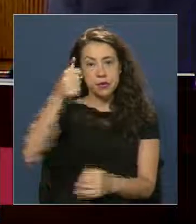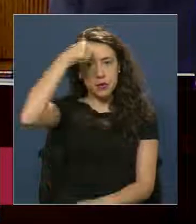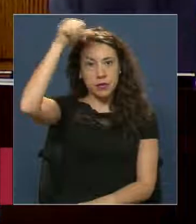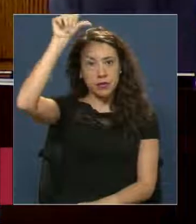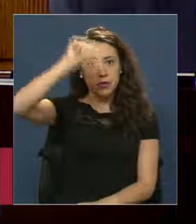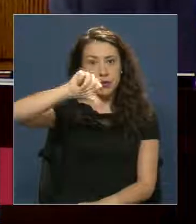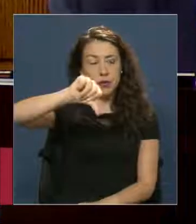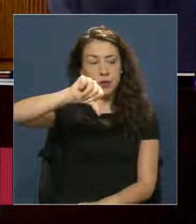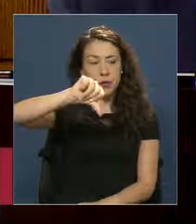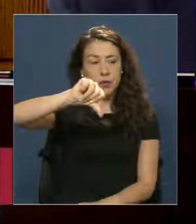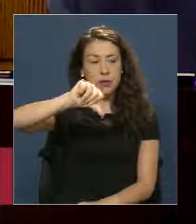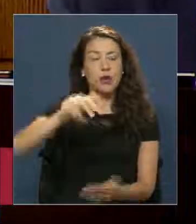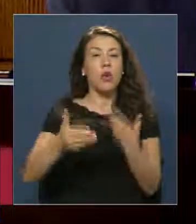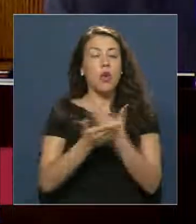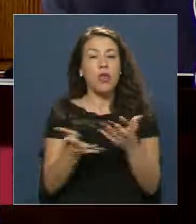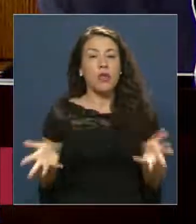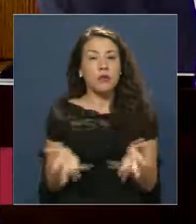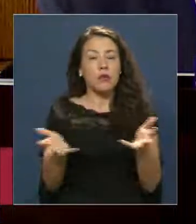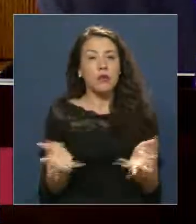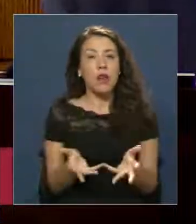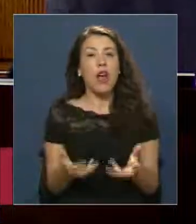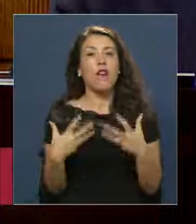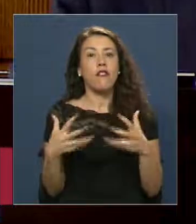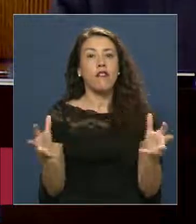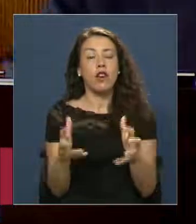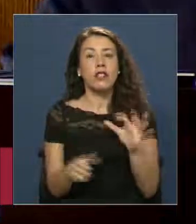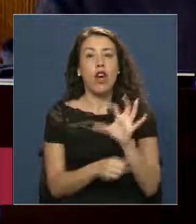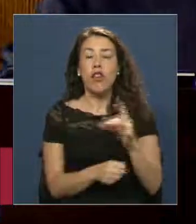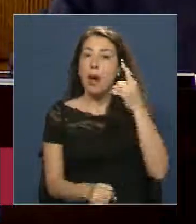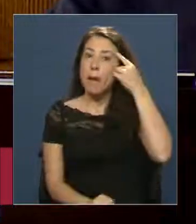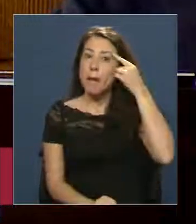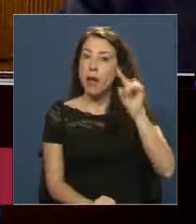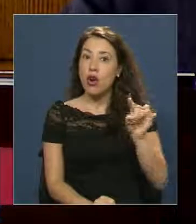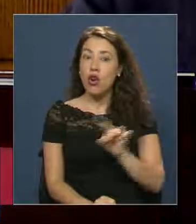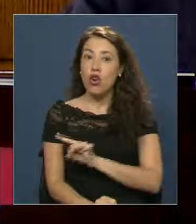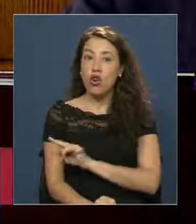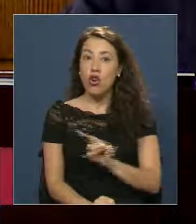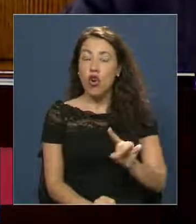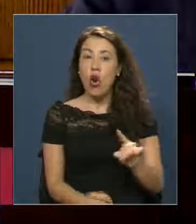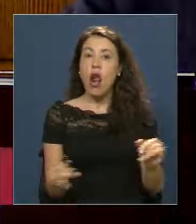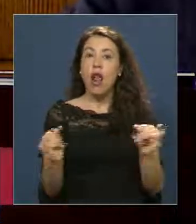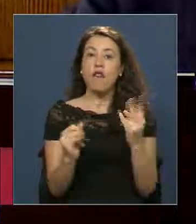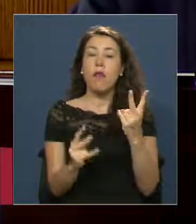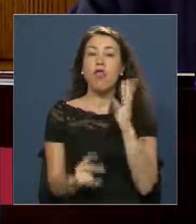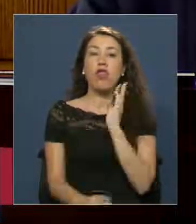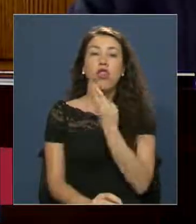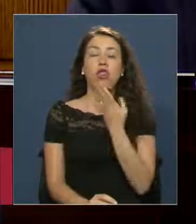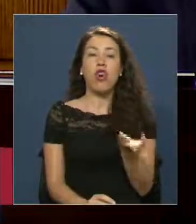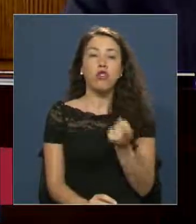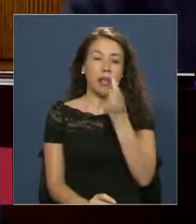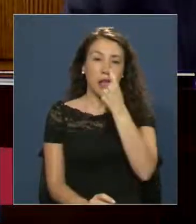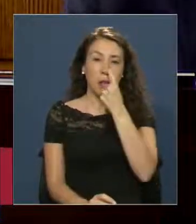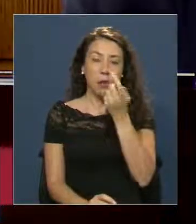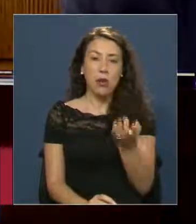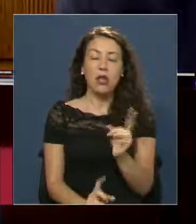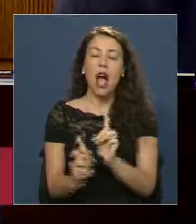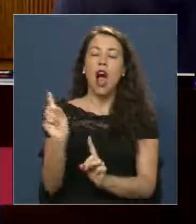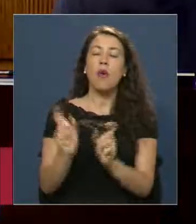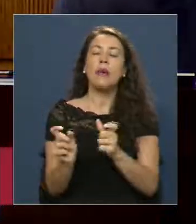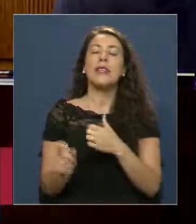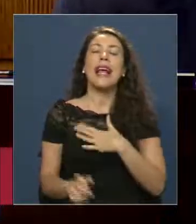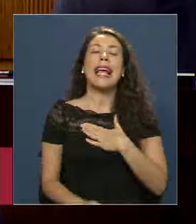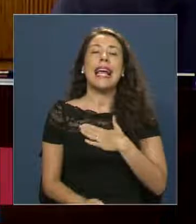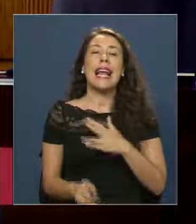sancionar la incitación a la violencia y al odio, pero no así a esa fórmula doble estándar e hipócrita que algunos pretenden